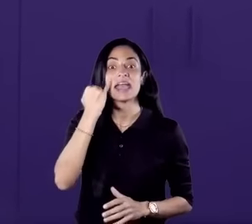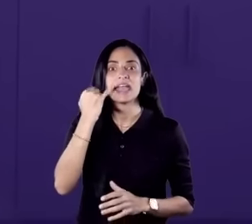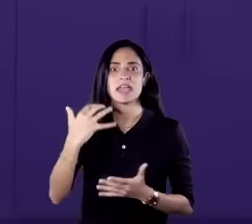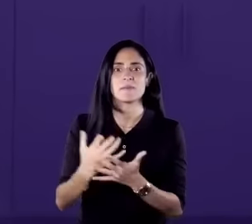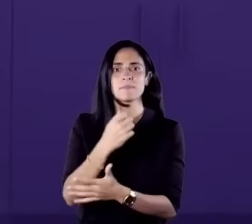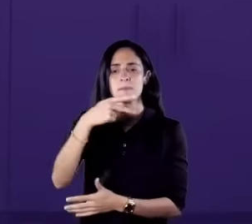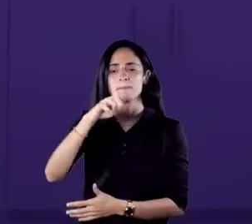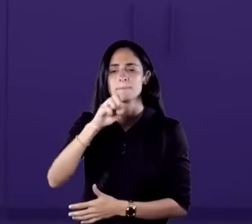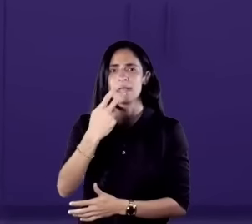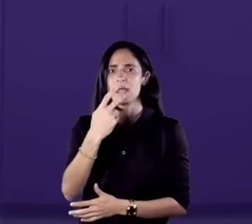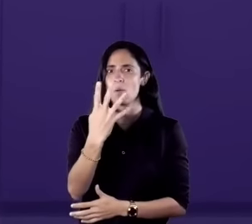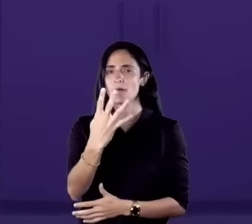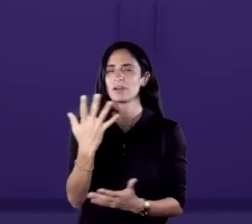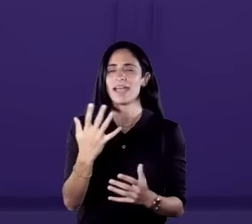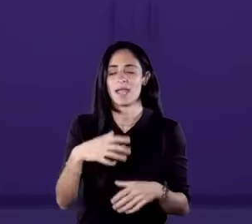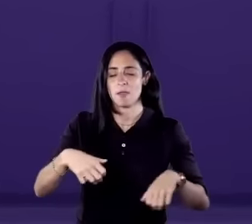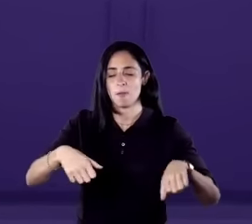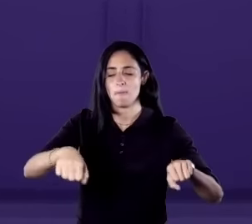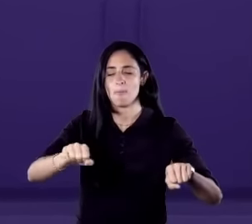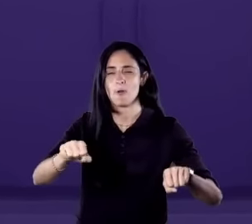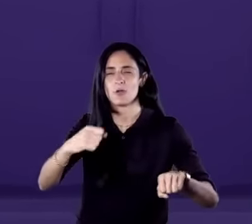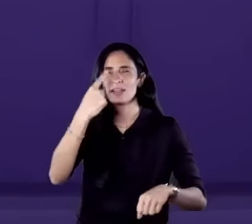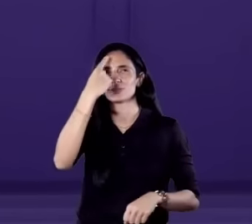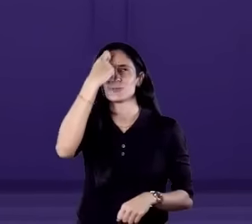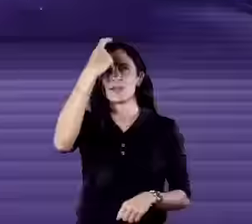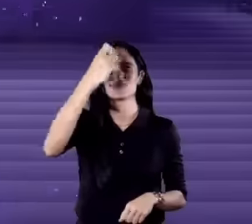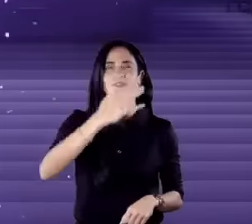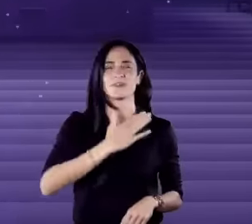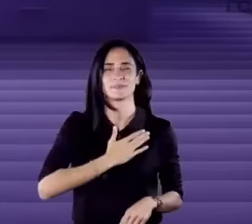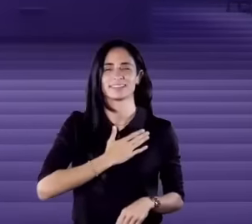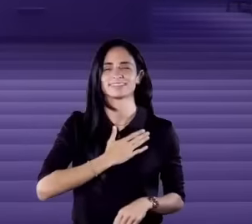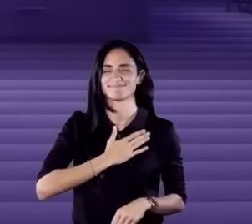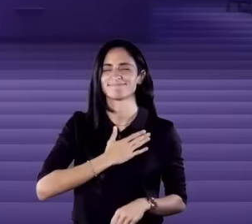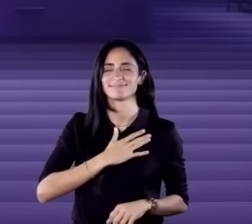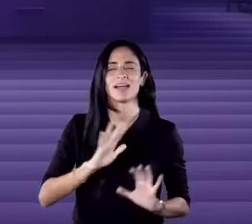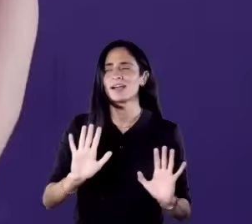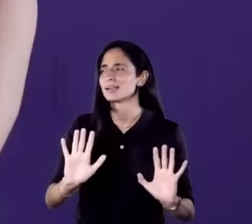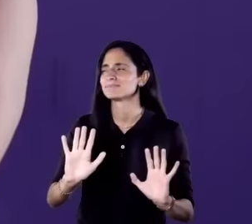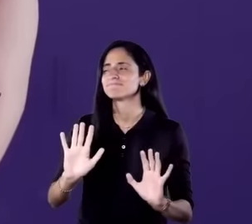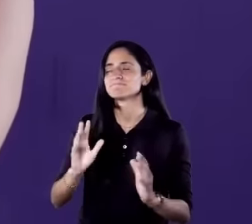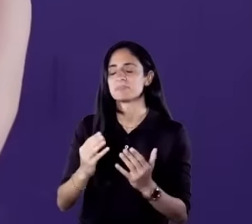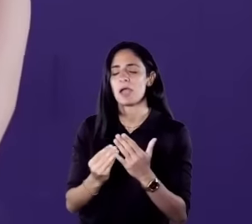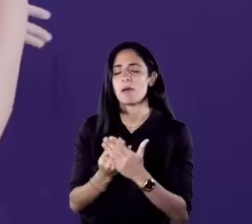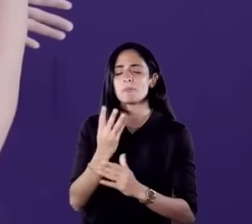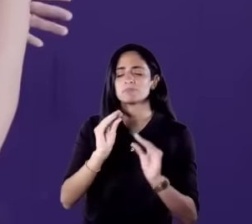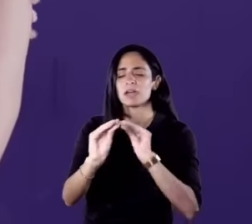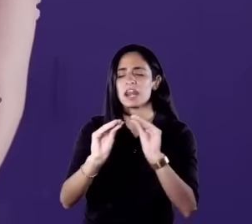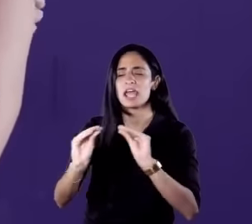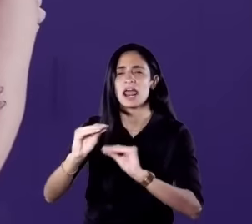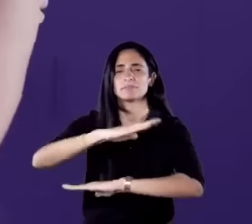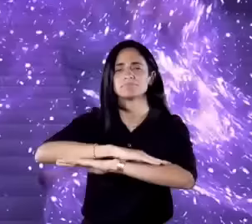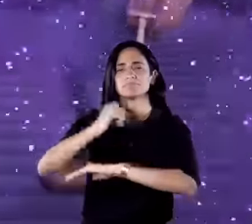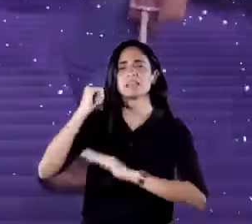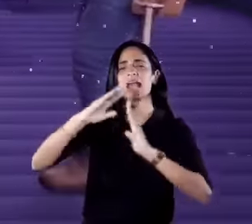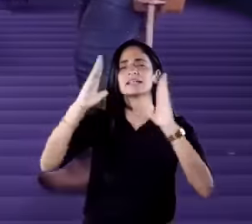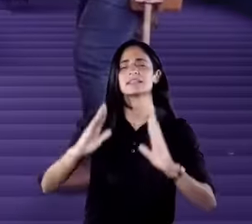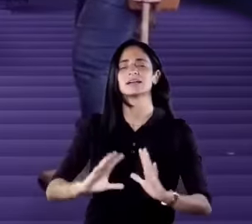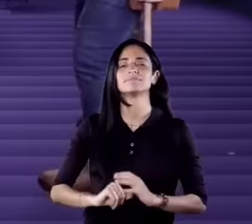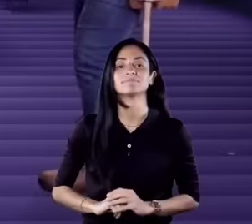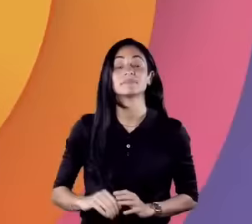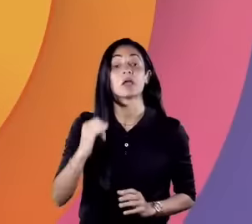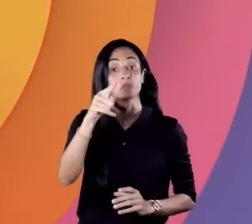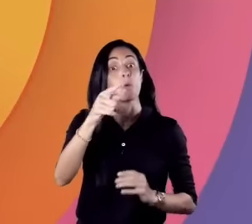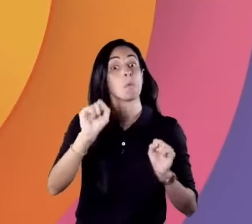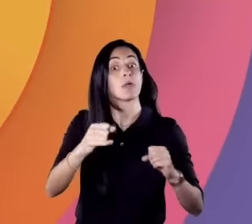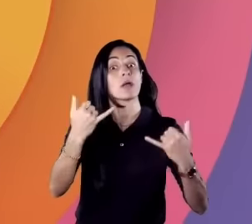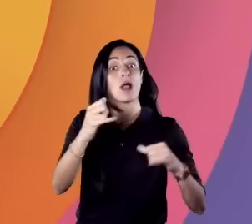en el Pega 4, yo me compraría la motora de mis sueños. O mejor, arreglamos la terraza. Juega